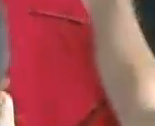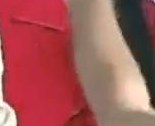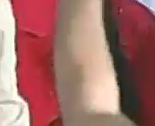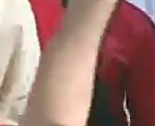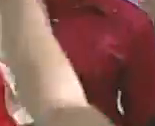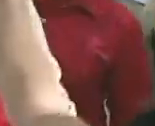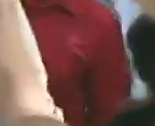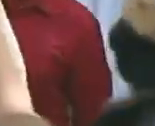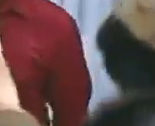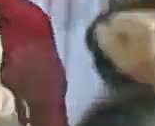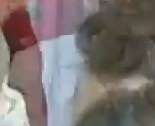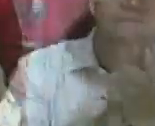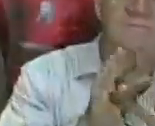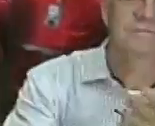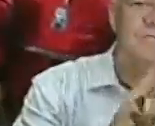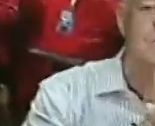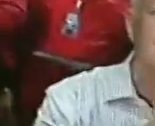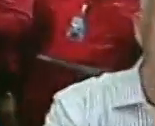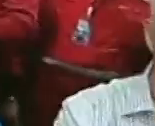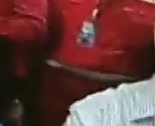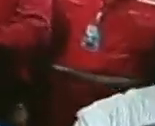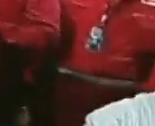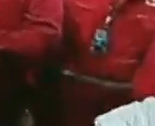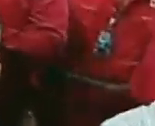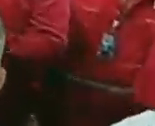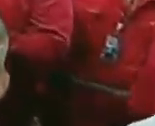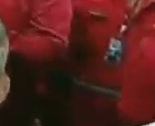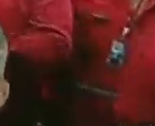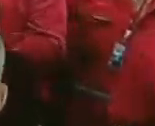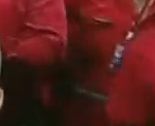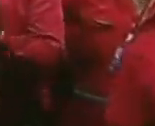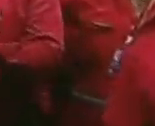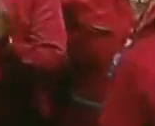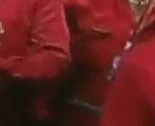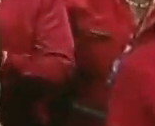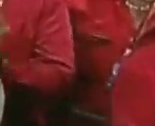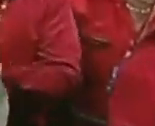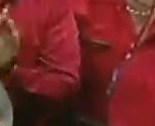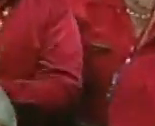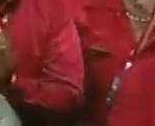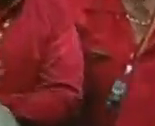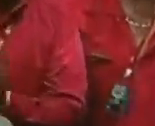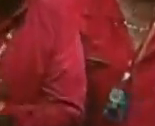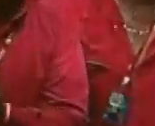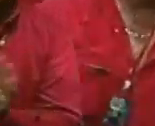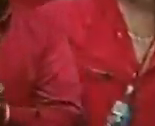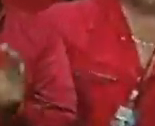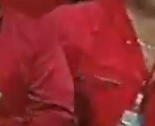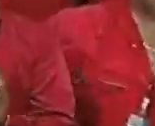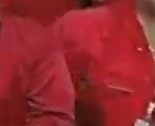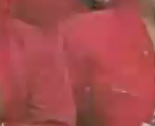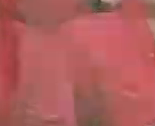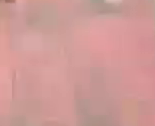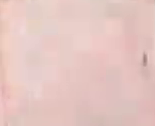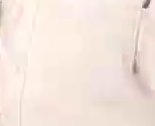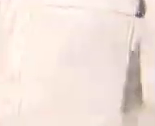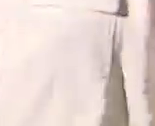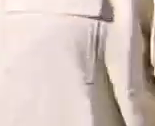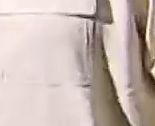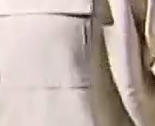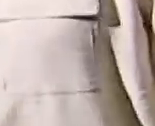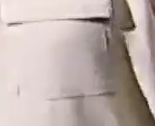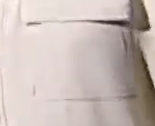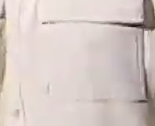de la República Bolivariana de Venezuela, con motivo al acto de instalación de las mesas de trabajo de la jornada de debate